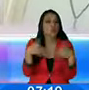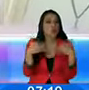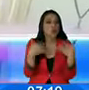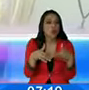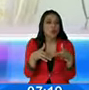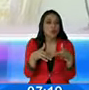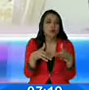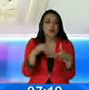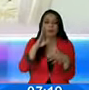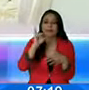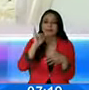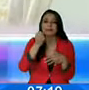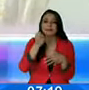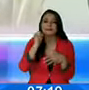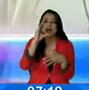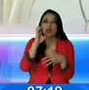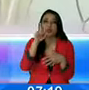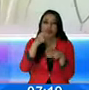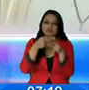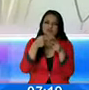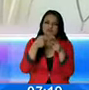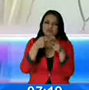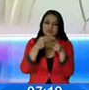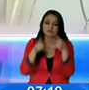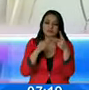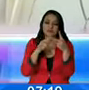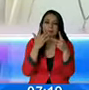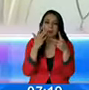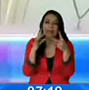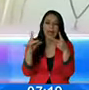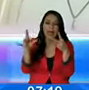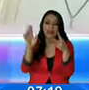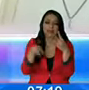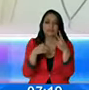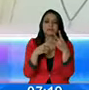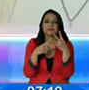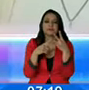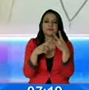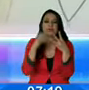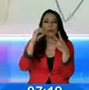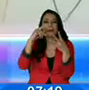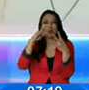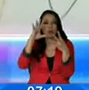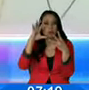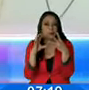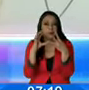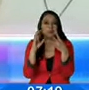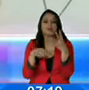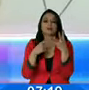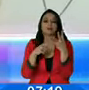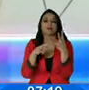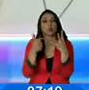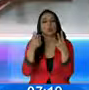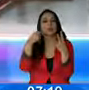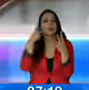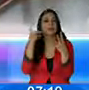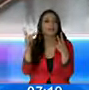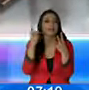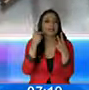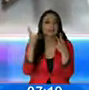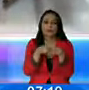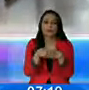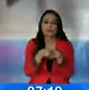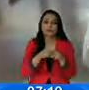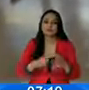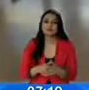el briscado, el brillante, el opaco y plateado.